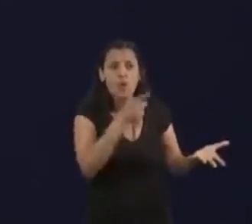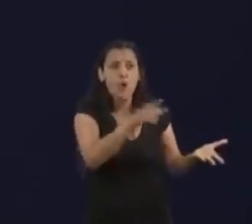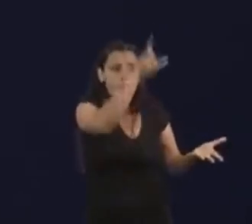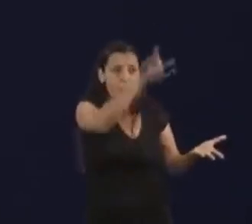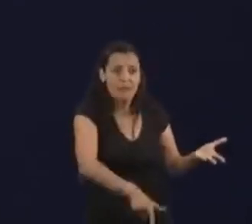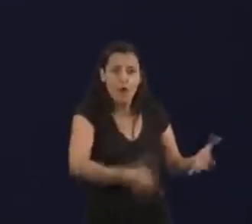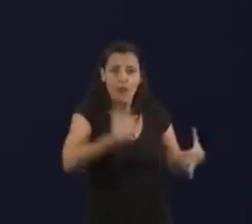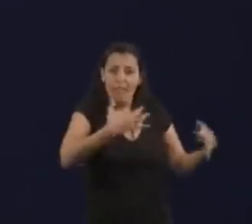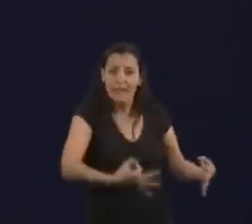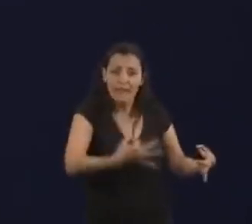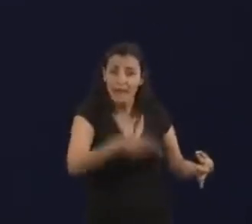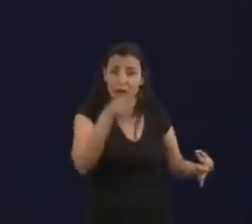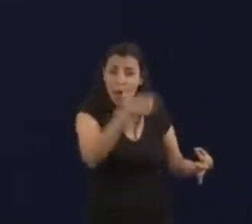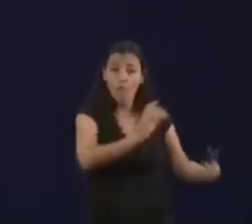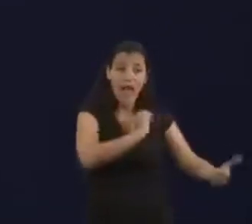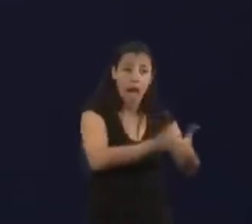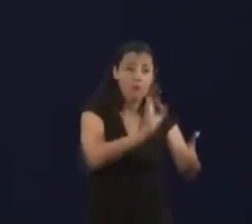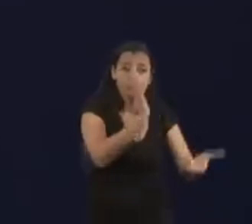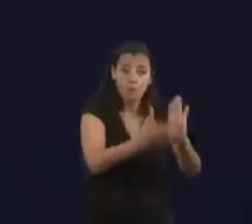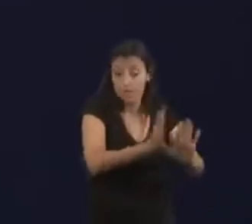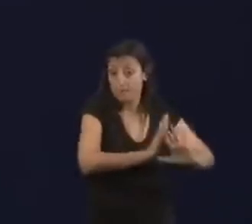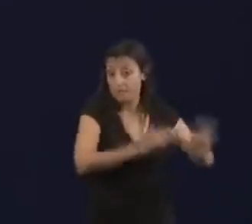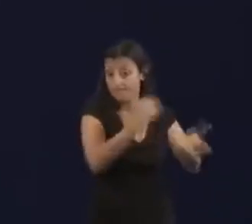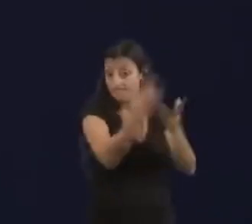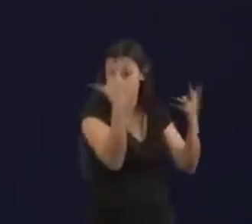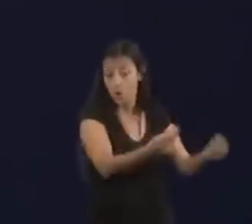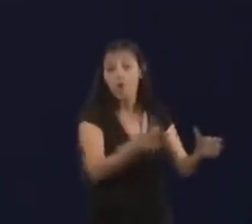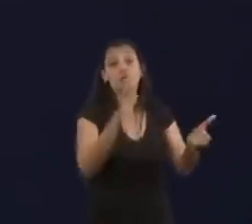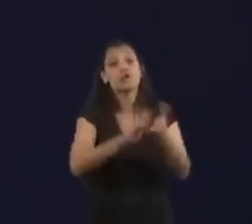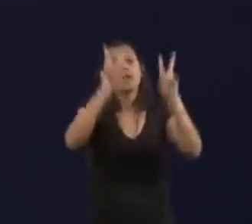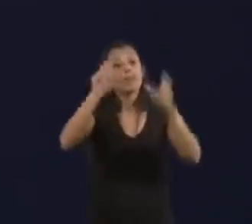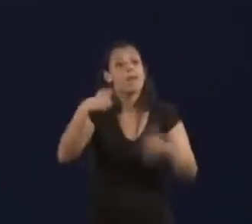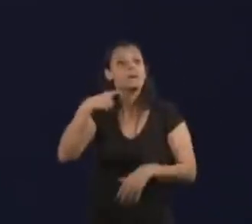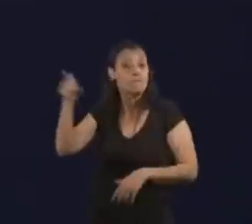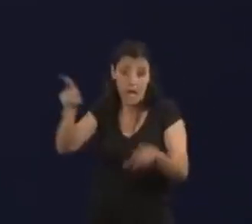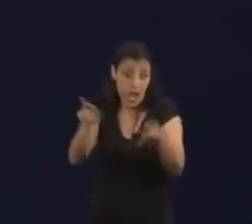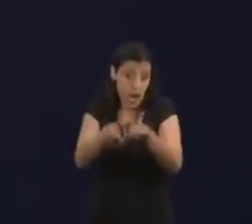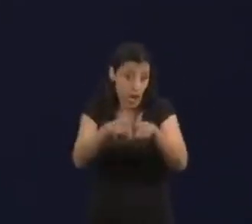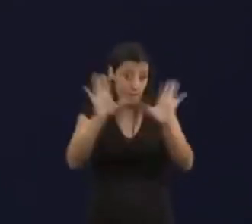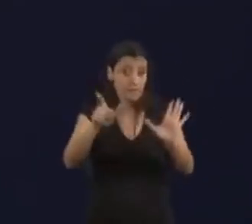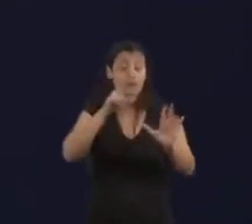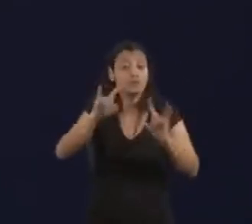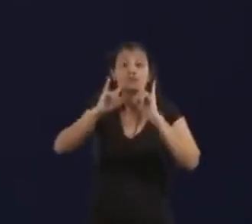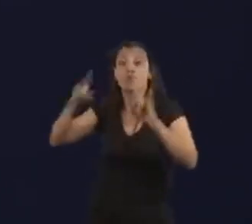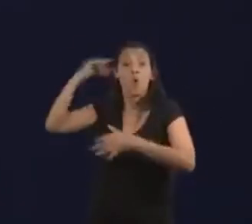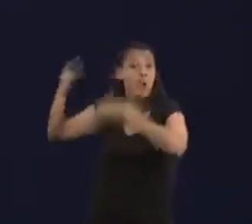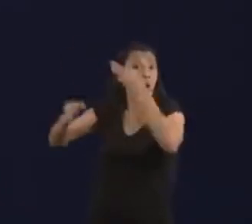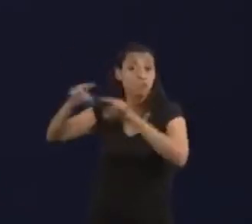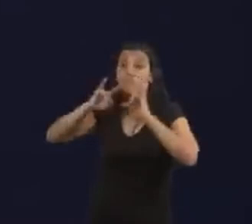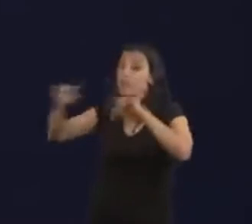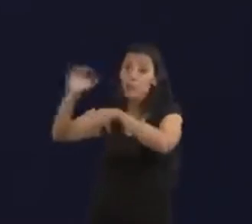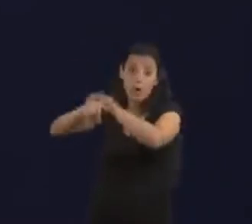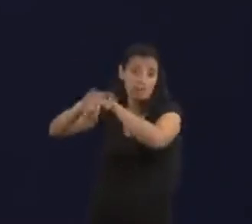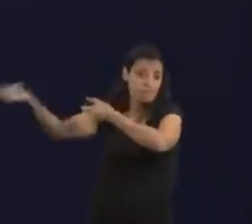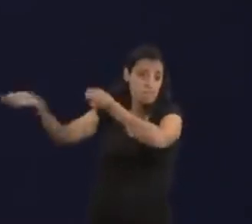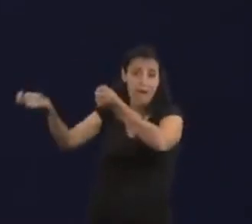personas eh Y con respecto a España la verje lo mismo me parece que la justicia tiene que seguir avanzando no